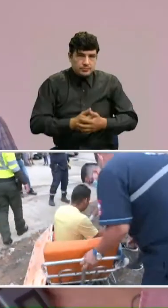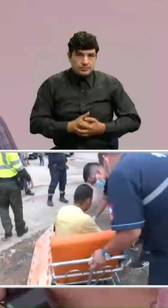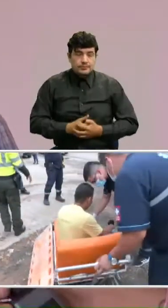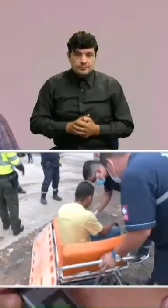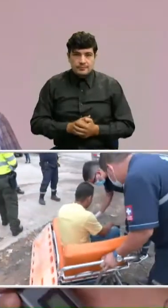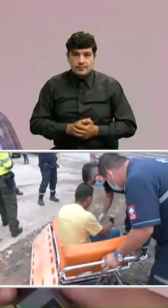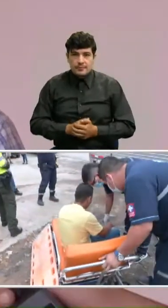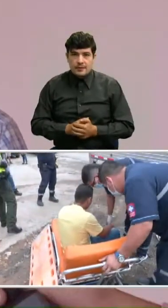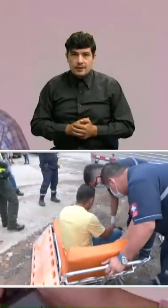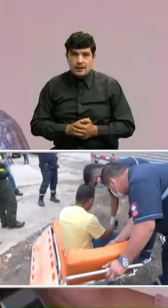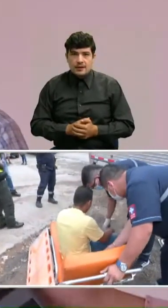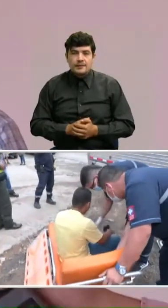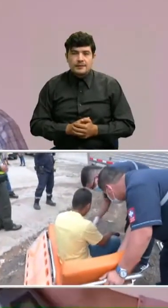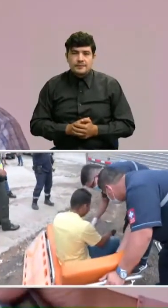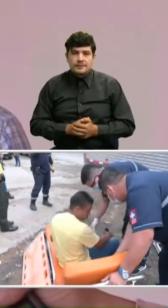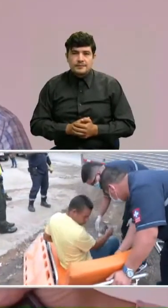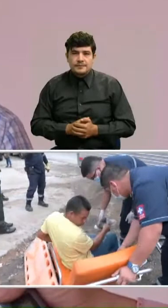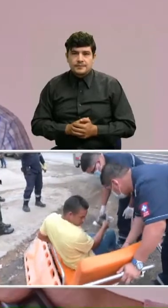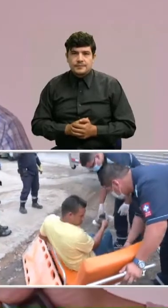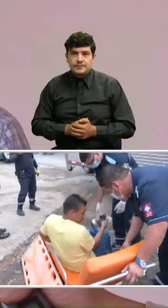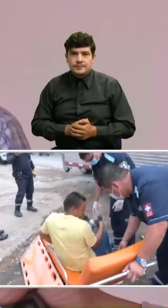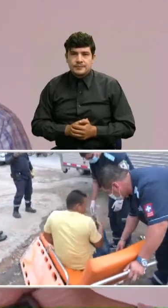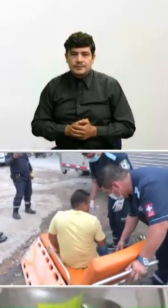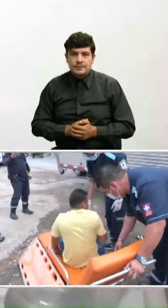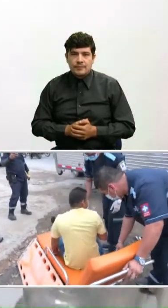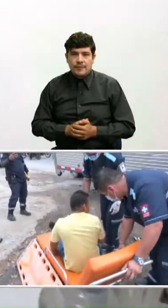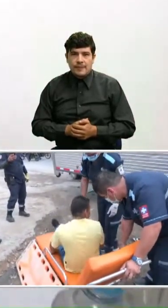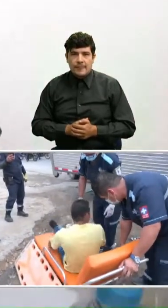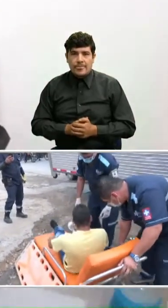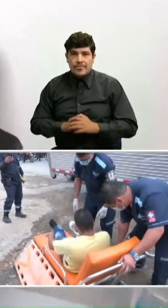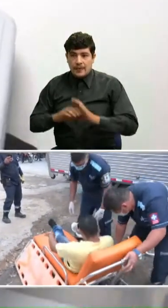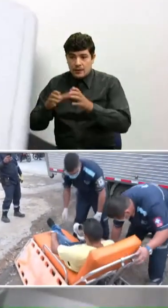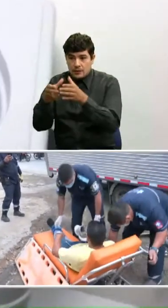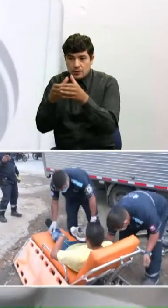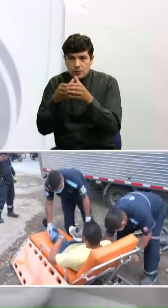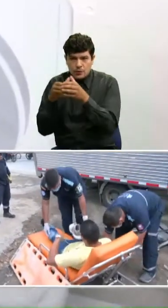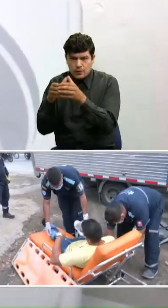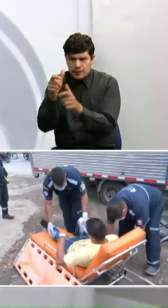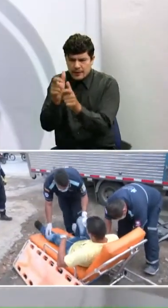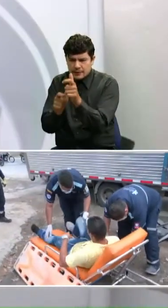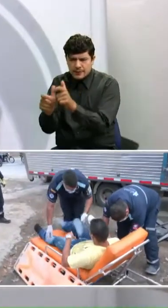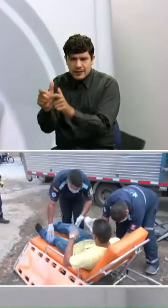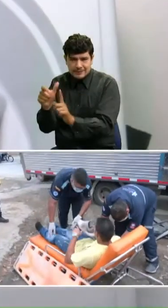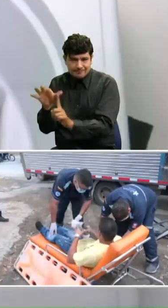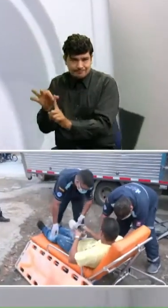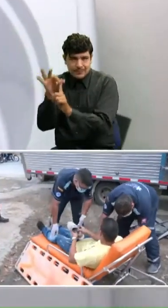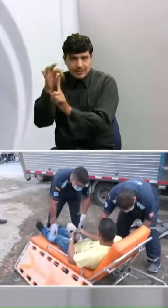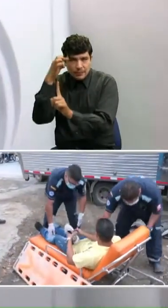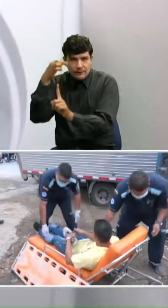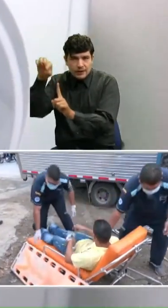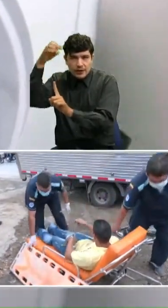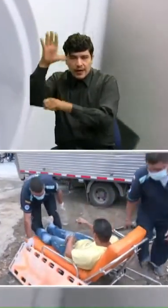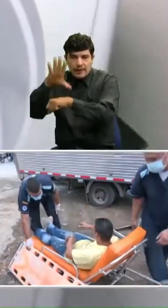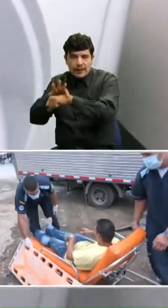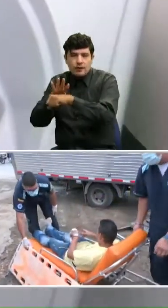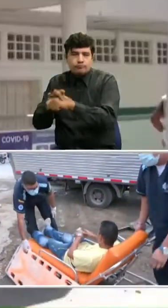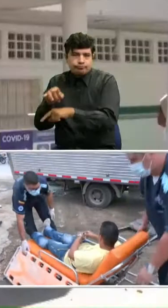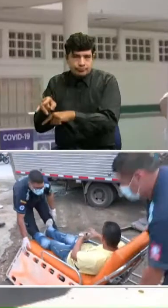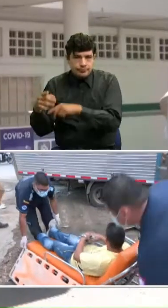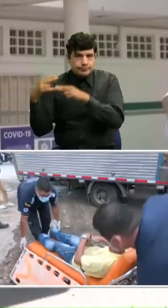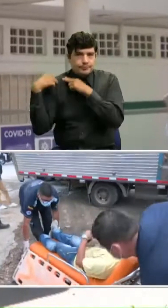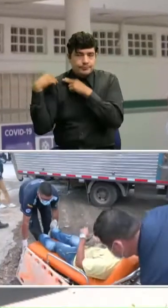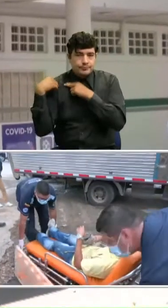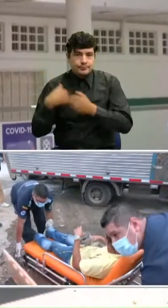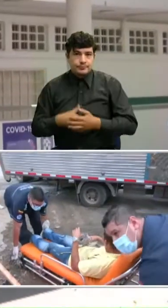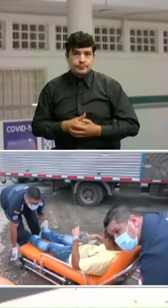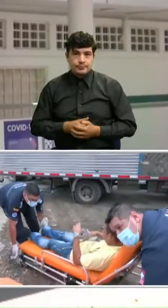grupo de personas de primera línea personal médico el mandatario regional señaló que la tarea de la aplicación de la vacuna